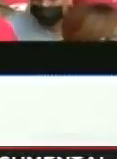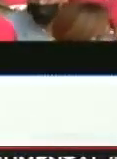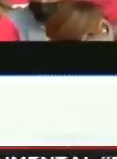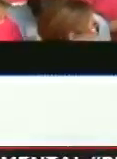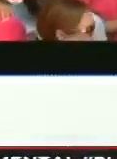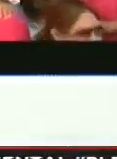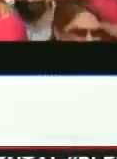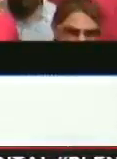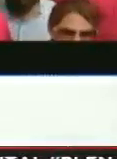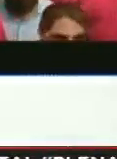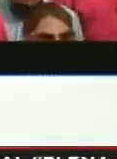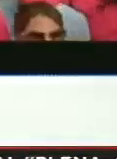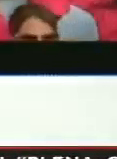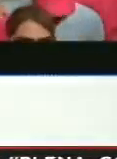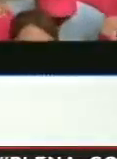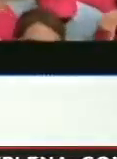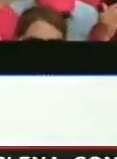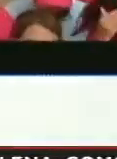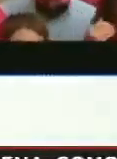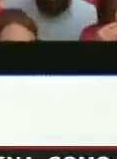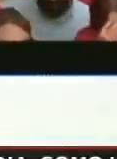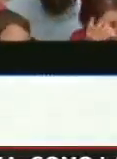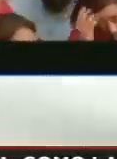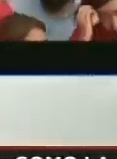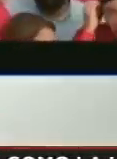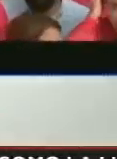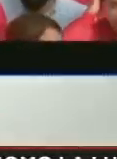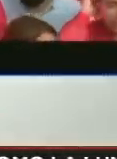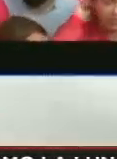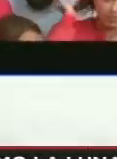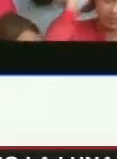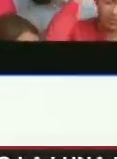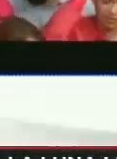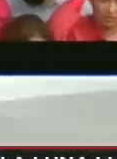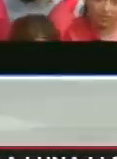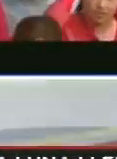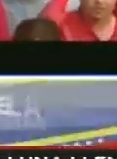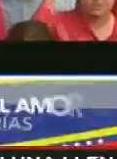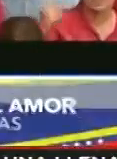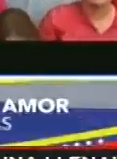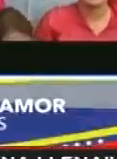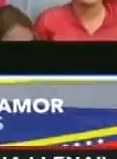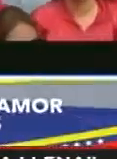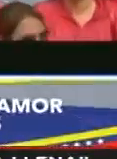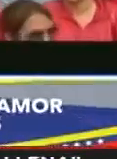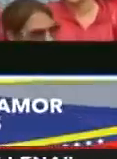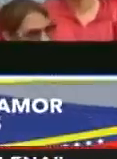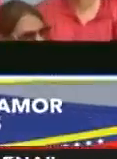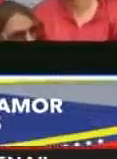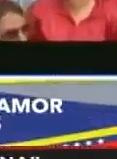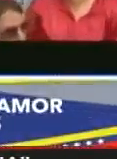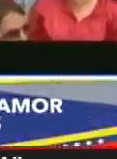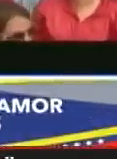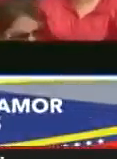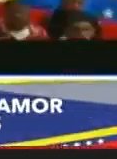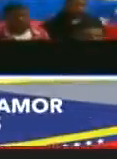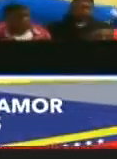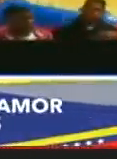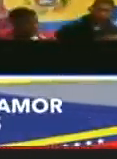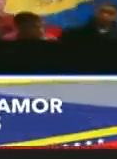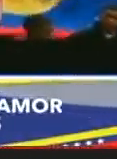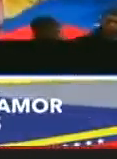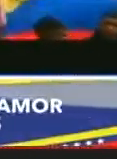8 de diciembre, en cuadra, Alfred Nazaré, en cuadra, en cuadra. Encuadra Alfred Nazaré, que es 8 de